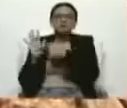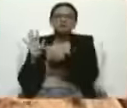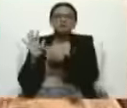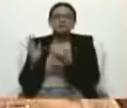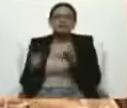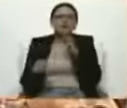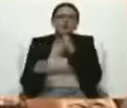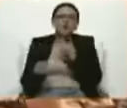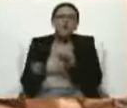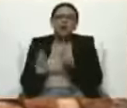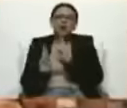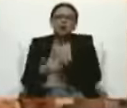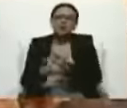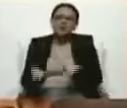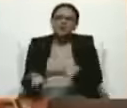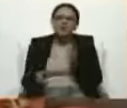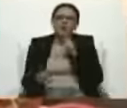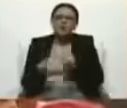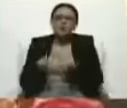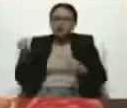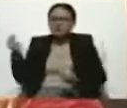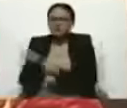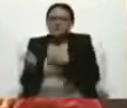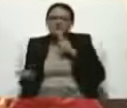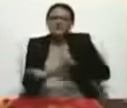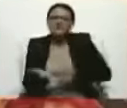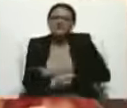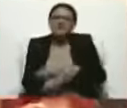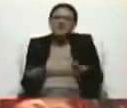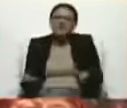Los números no le cuadran a ellos.